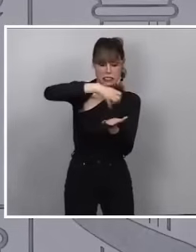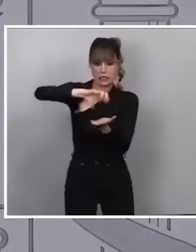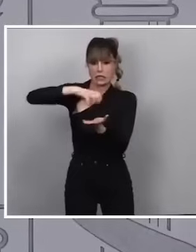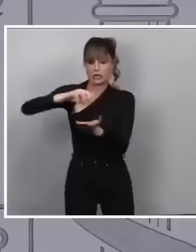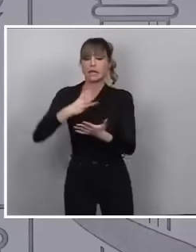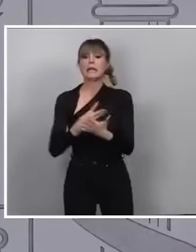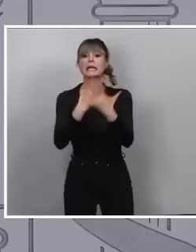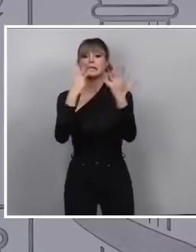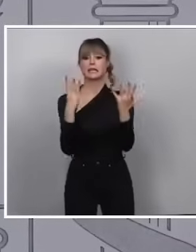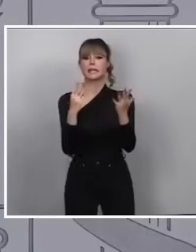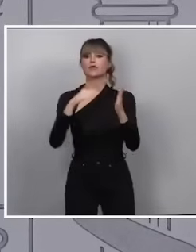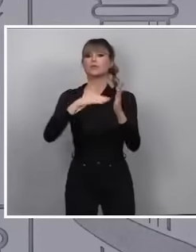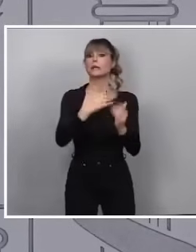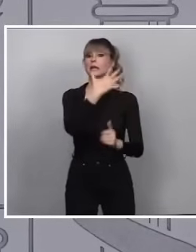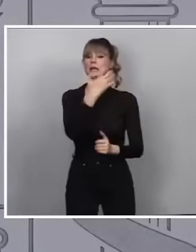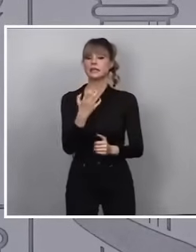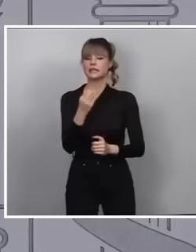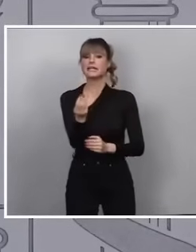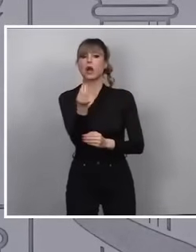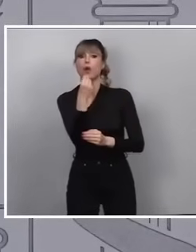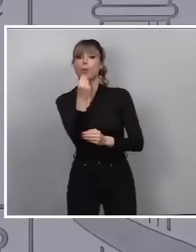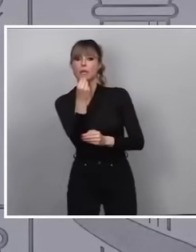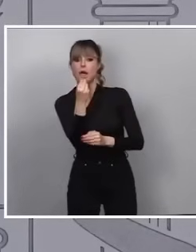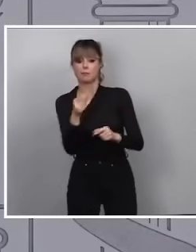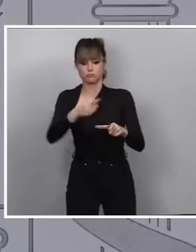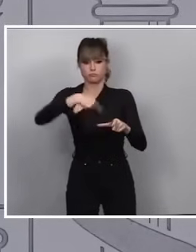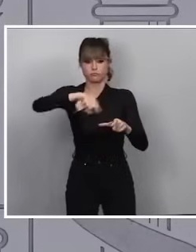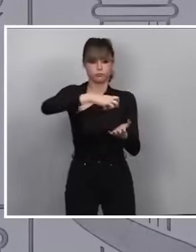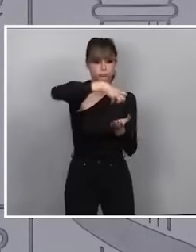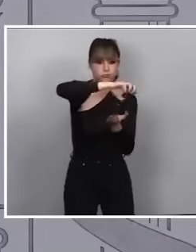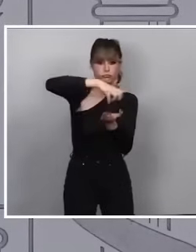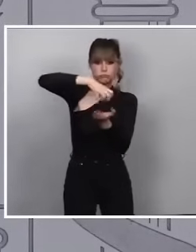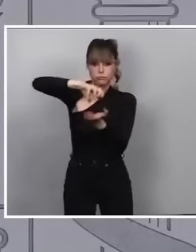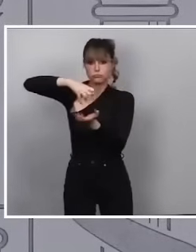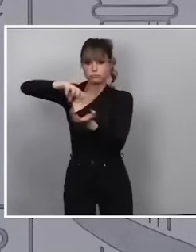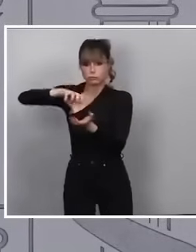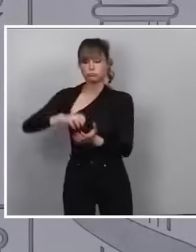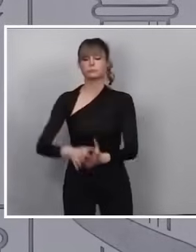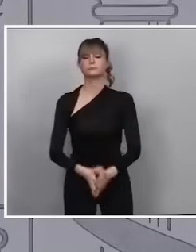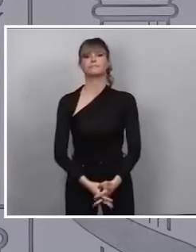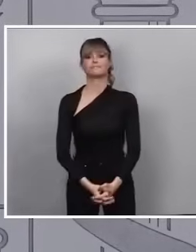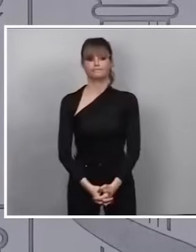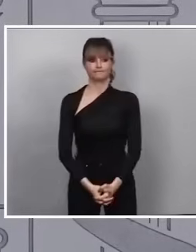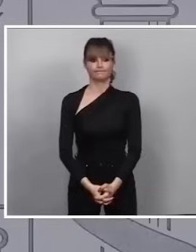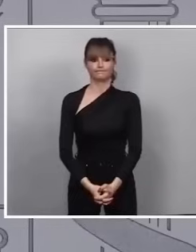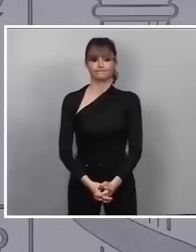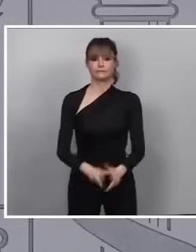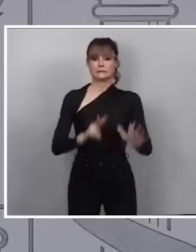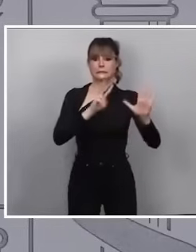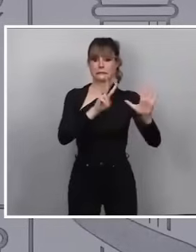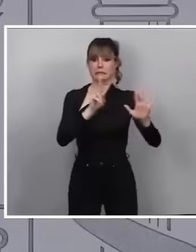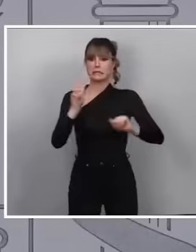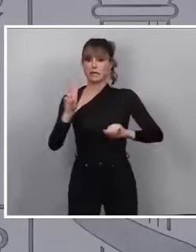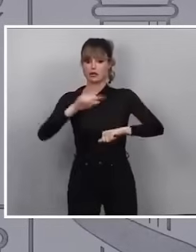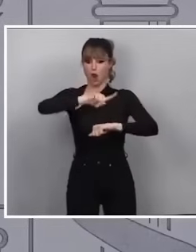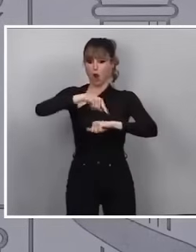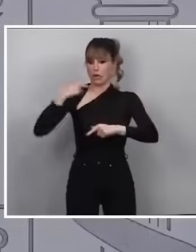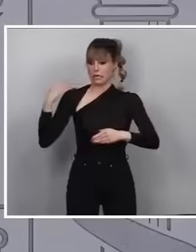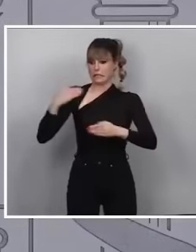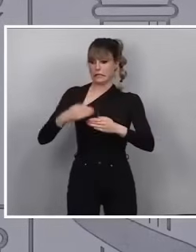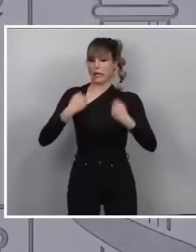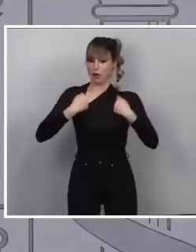y 18500 raciones de alimento en estas últimas 72 horas desde mi